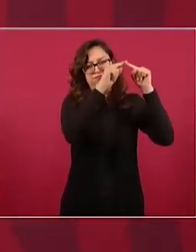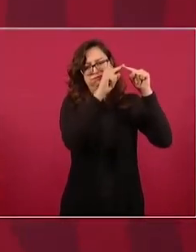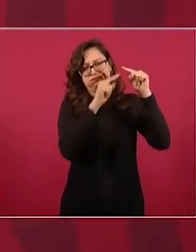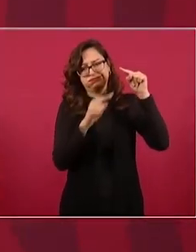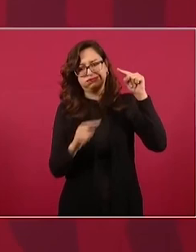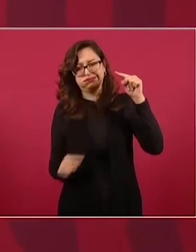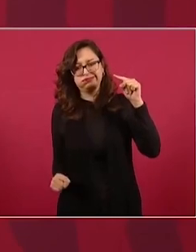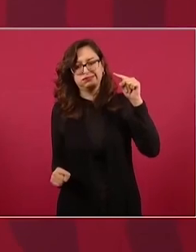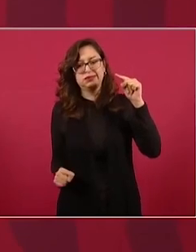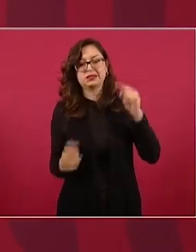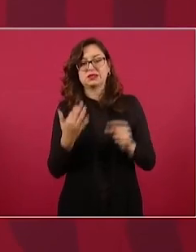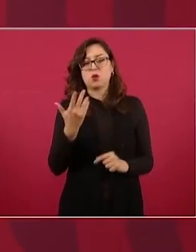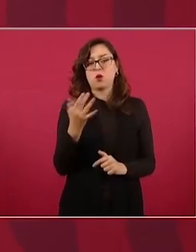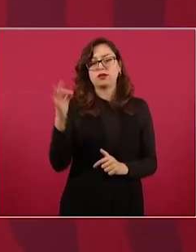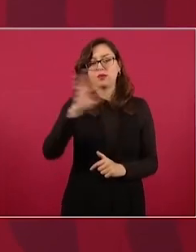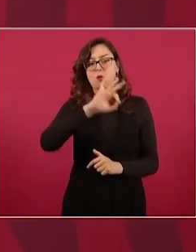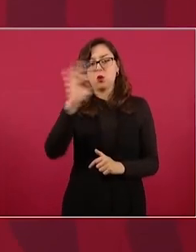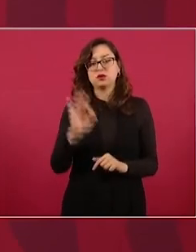La mitad.